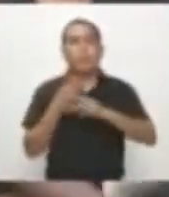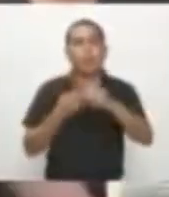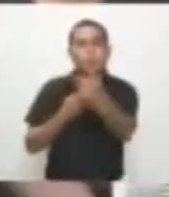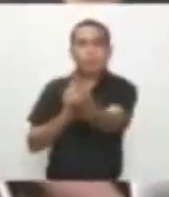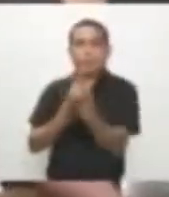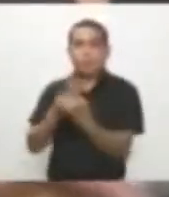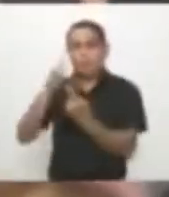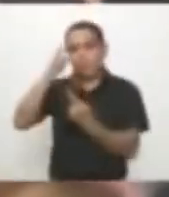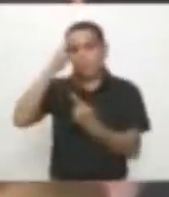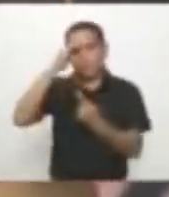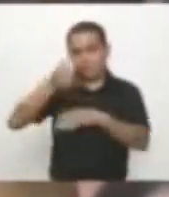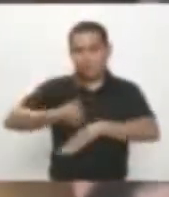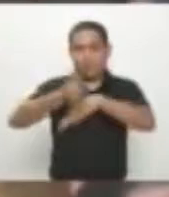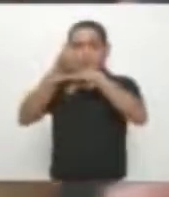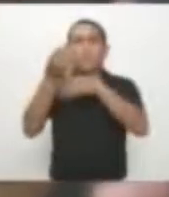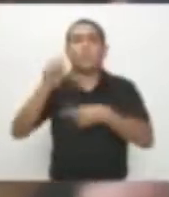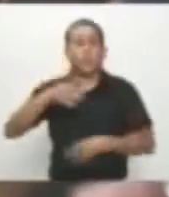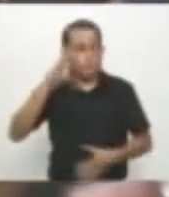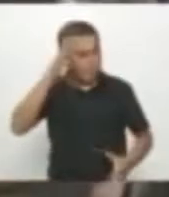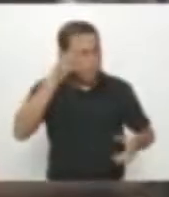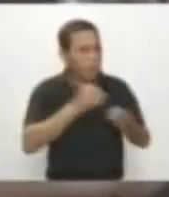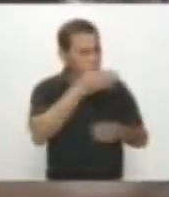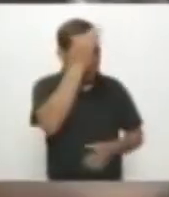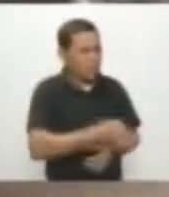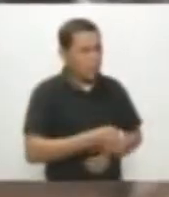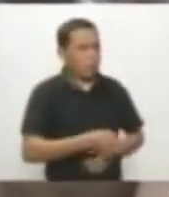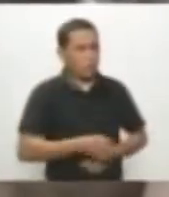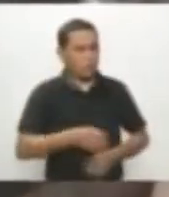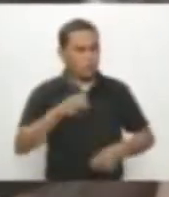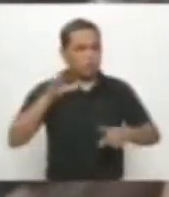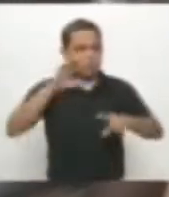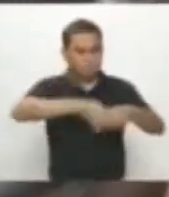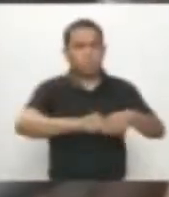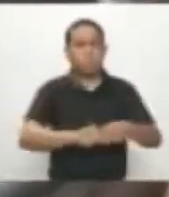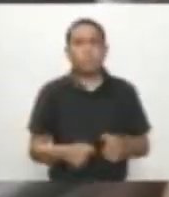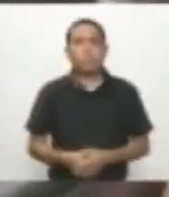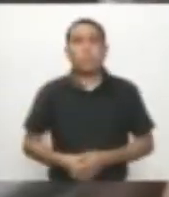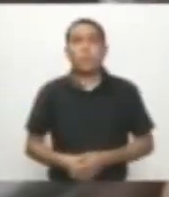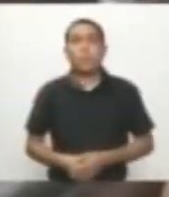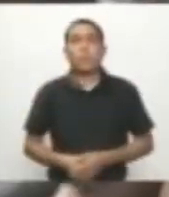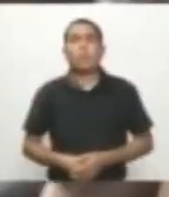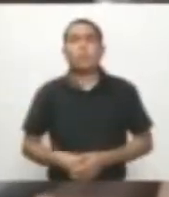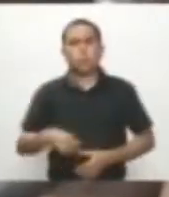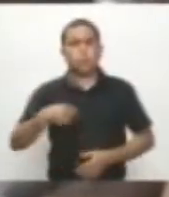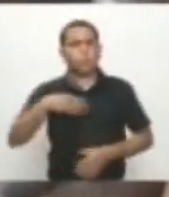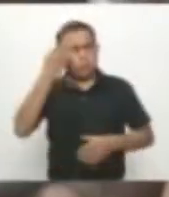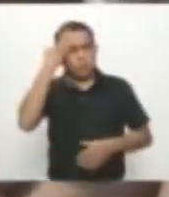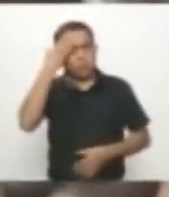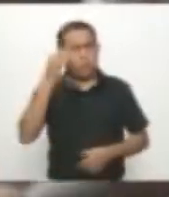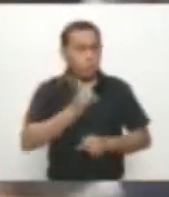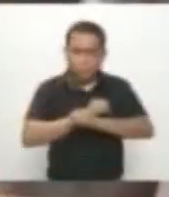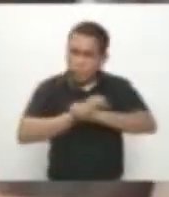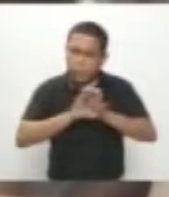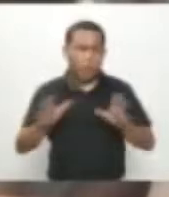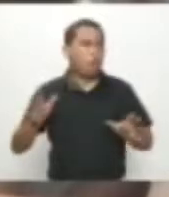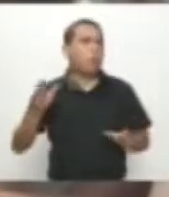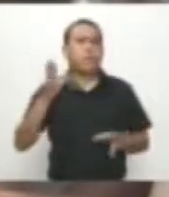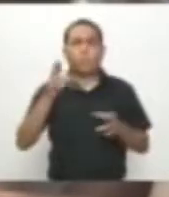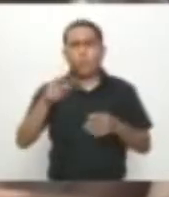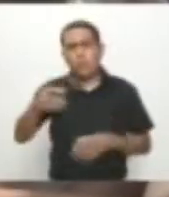se comprometieron a dar resultados en la investigación. Solamente quiere que esto se esclarezca. Ella ha sido sensata, ella ha